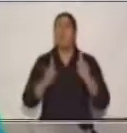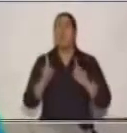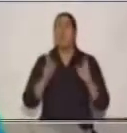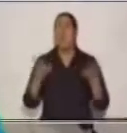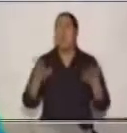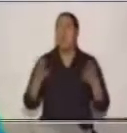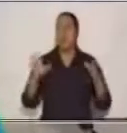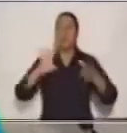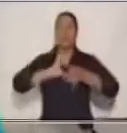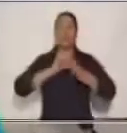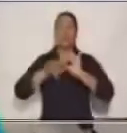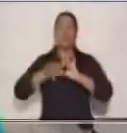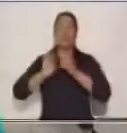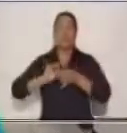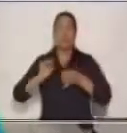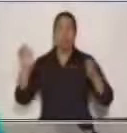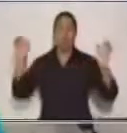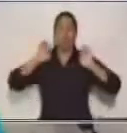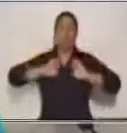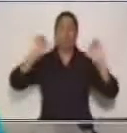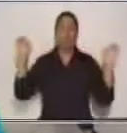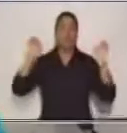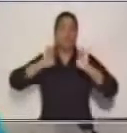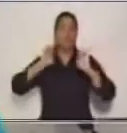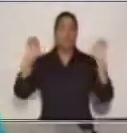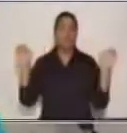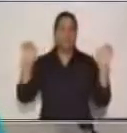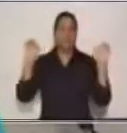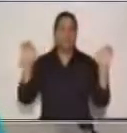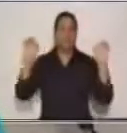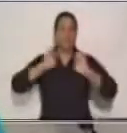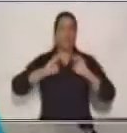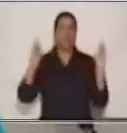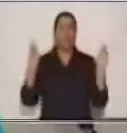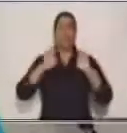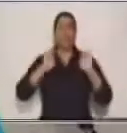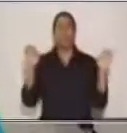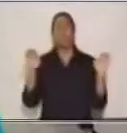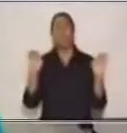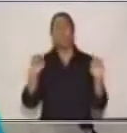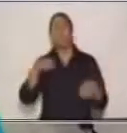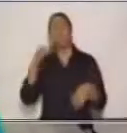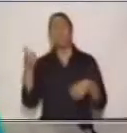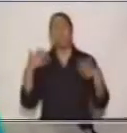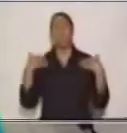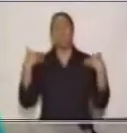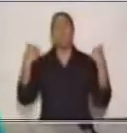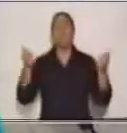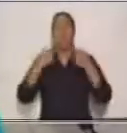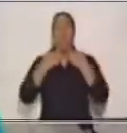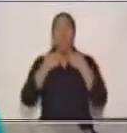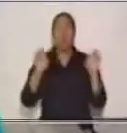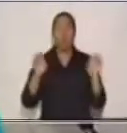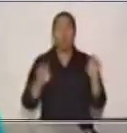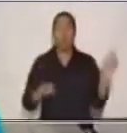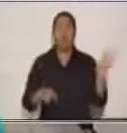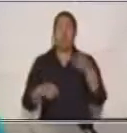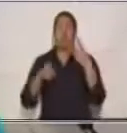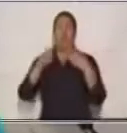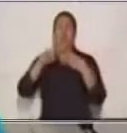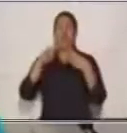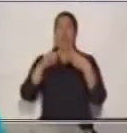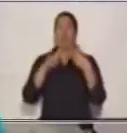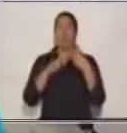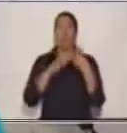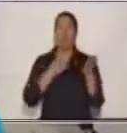educación física y la salud pública. Son tres derechos muy importantes que se entrelazan. En